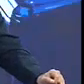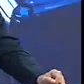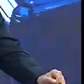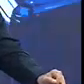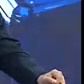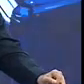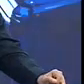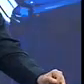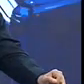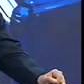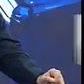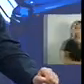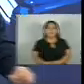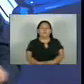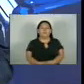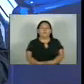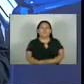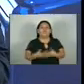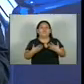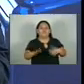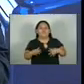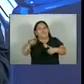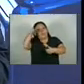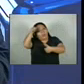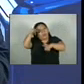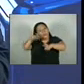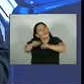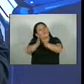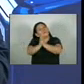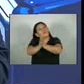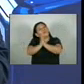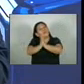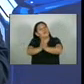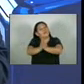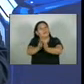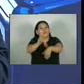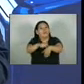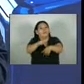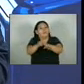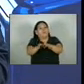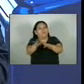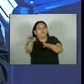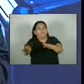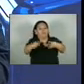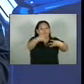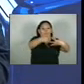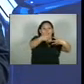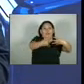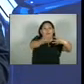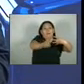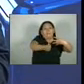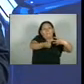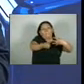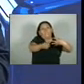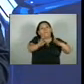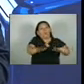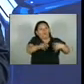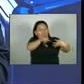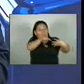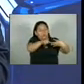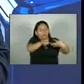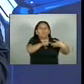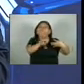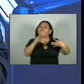Autoridades de justicia solicitaron que se apruebe una nueva prórroga al régimen de excepción. Aseguran que la medida ha